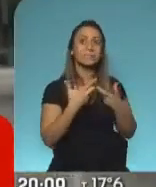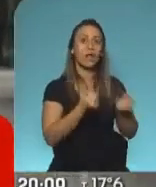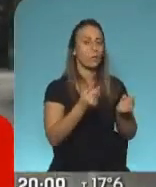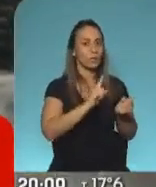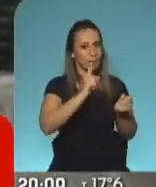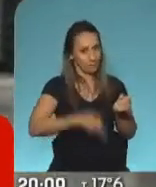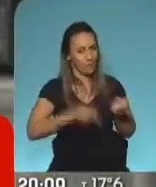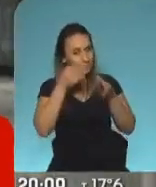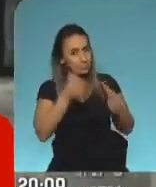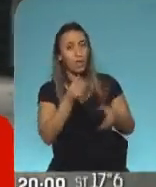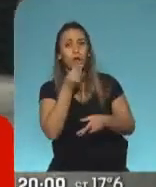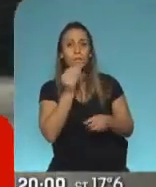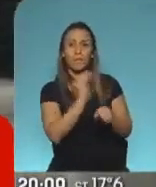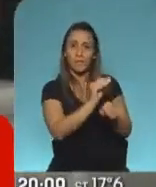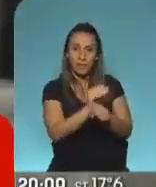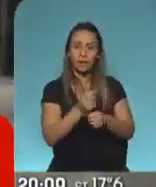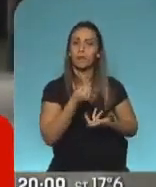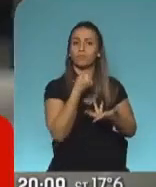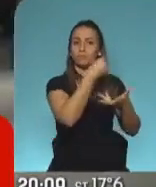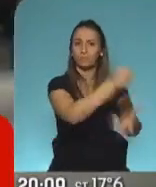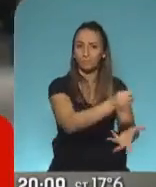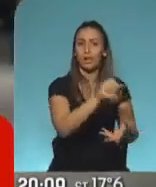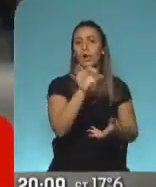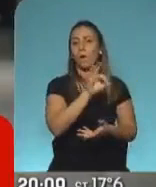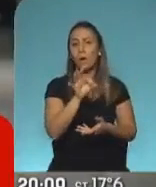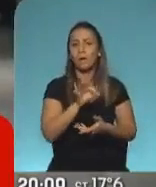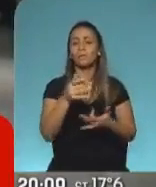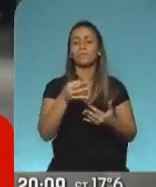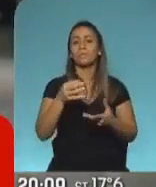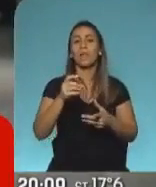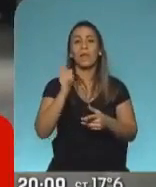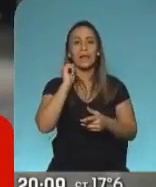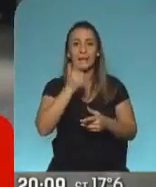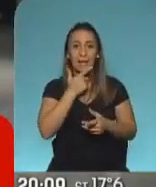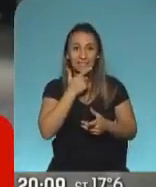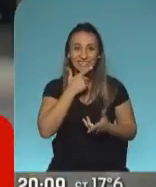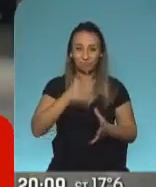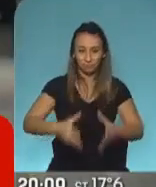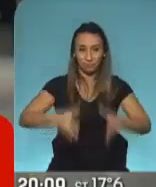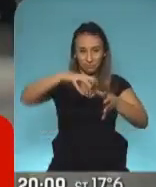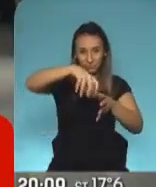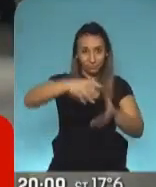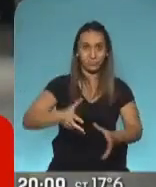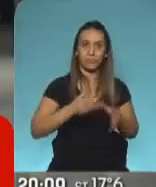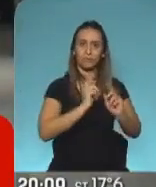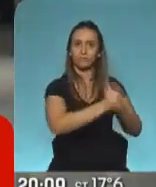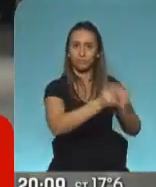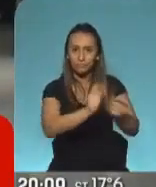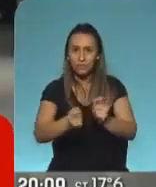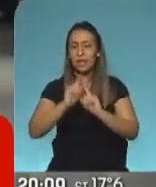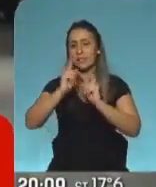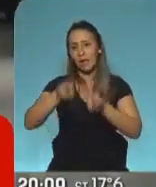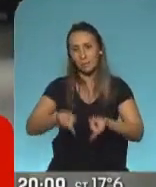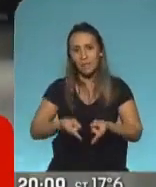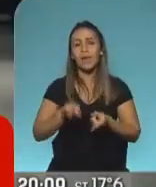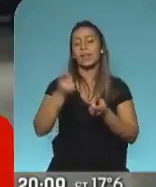alimentos, en lo que refiere también a la entrega de garrafas. También entró un camión cisterna de AISA que entregó sachets de agua para las zonas que